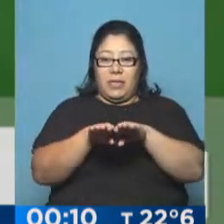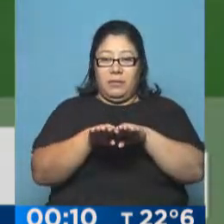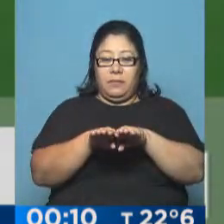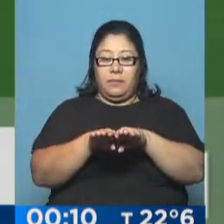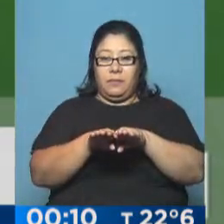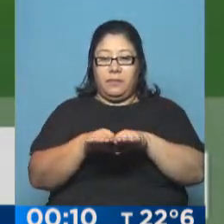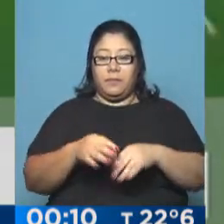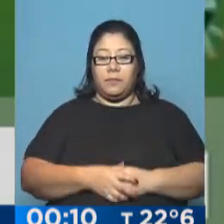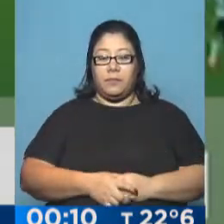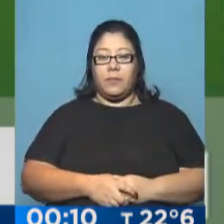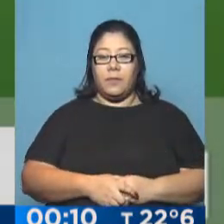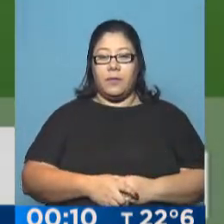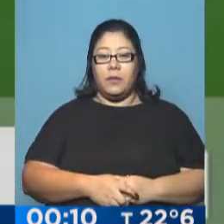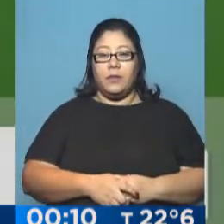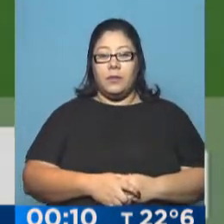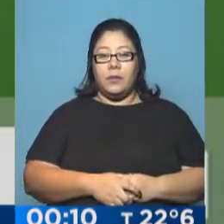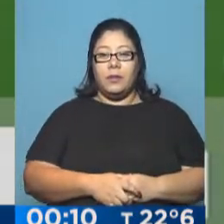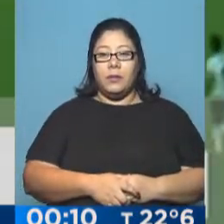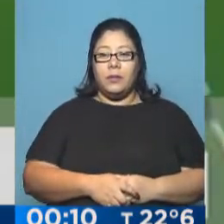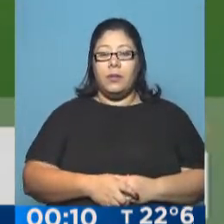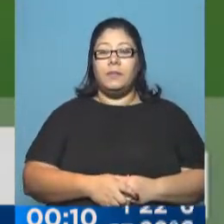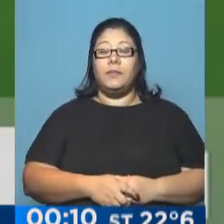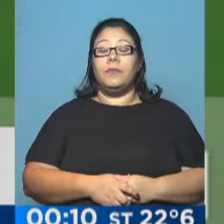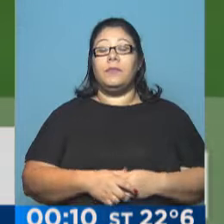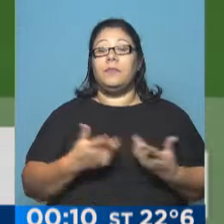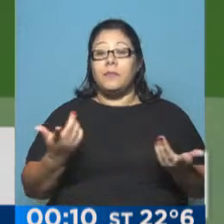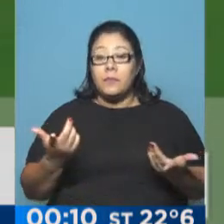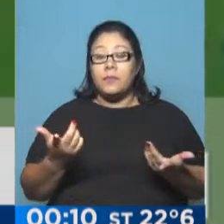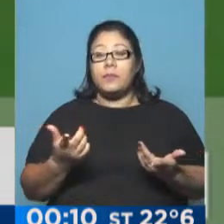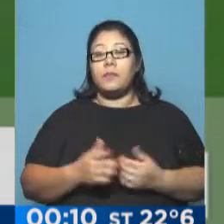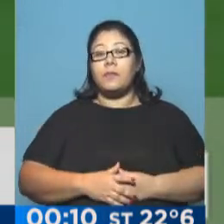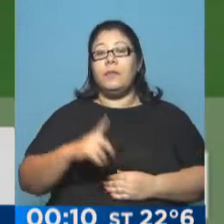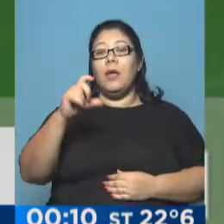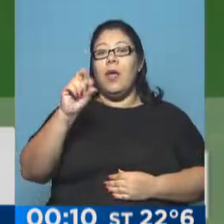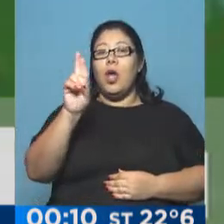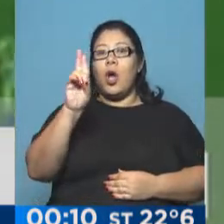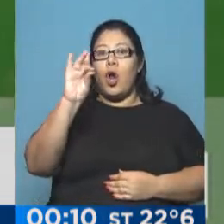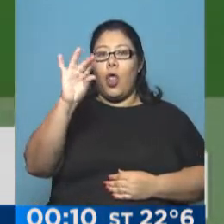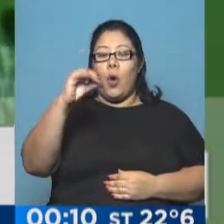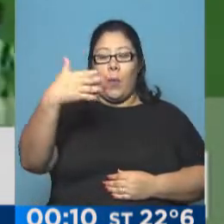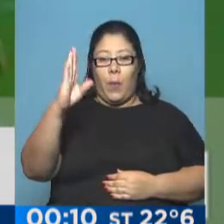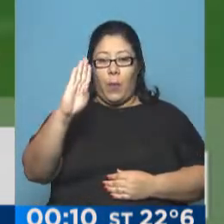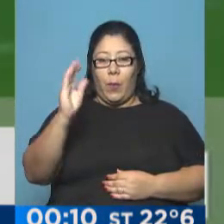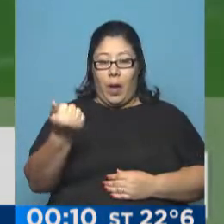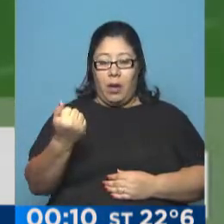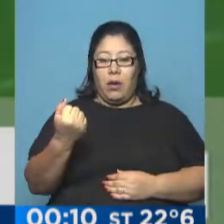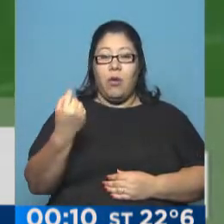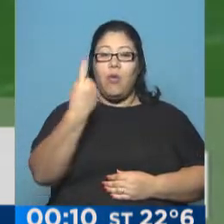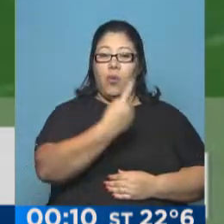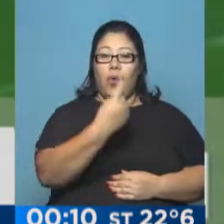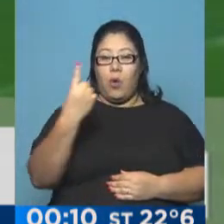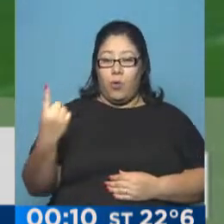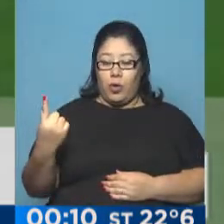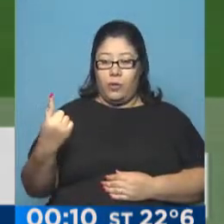fútbol. No solo Juventud Unida, sino también Estudiantes. Con Córdoba, el 1-1. Brown